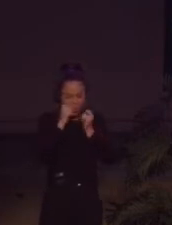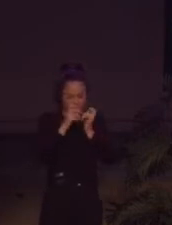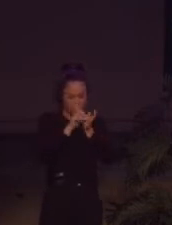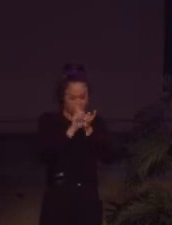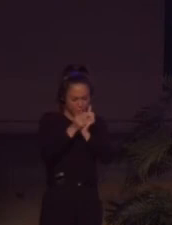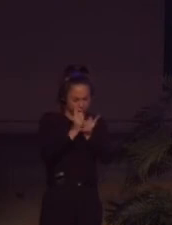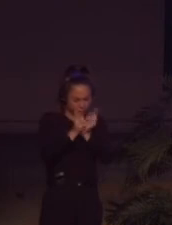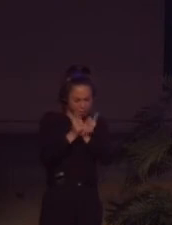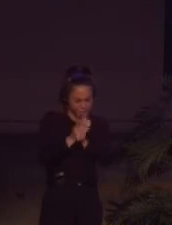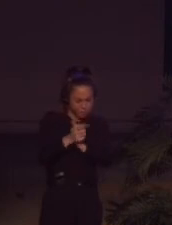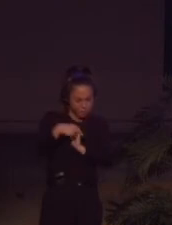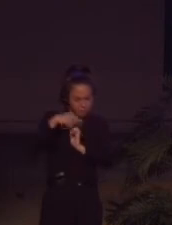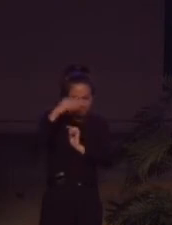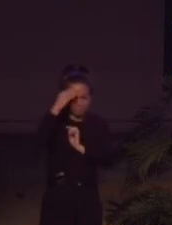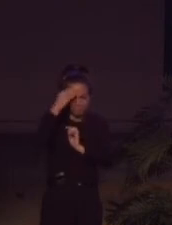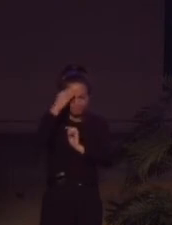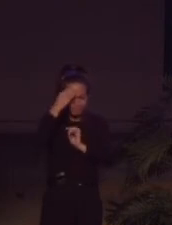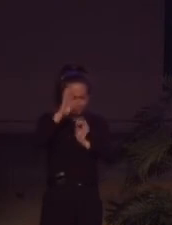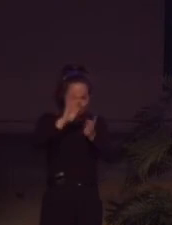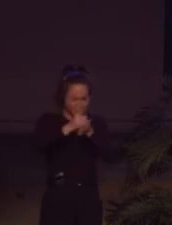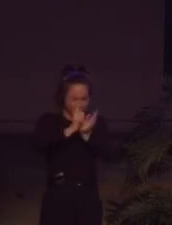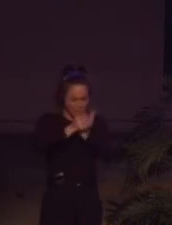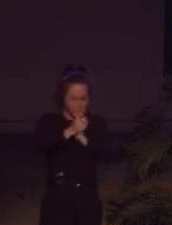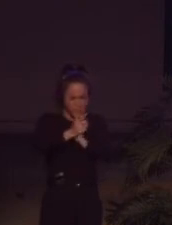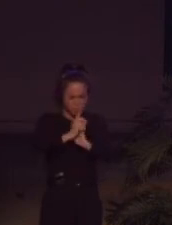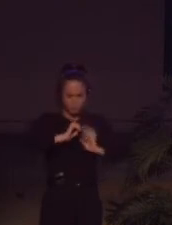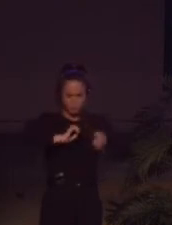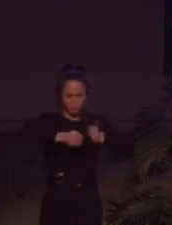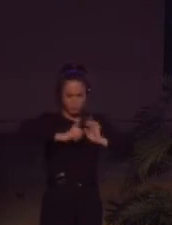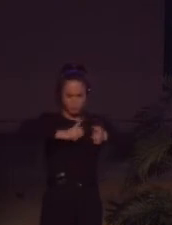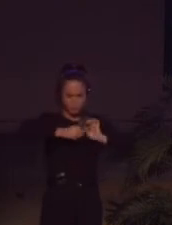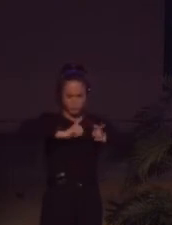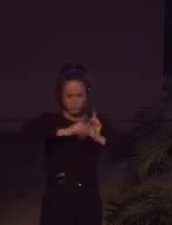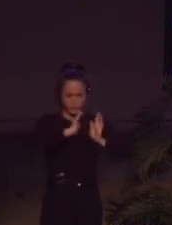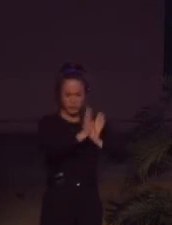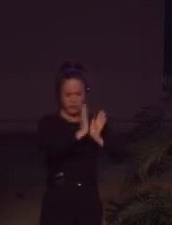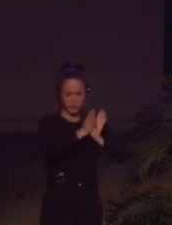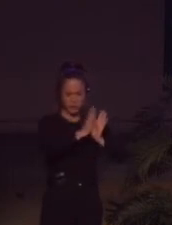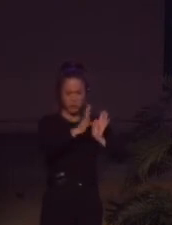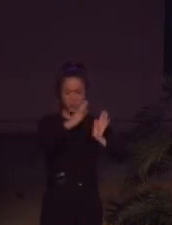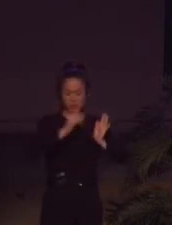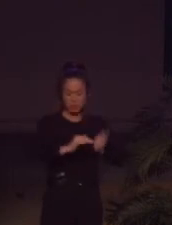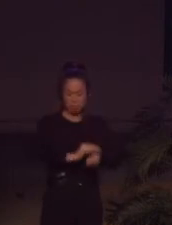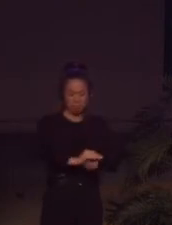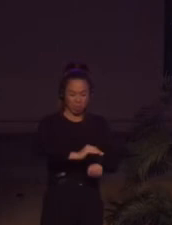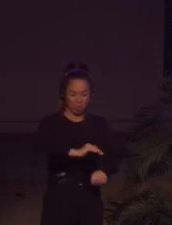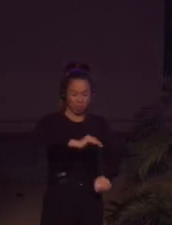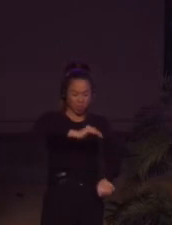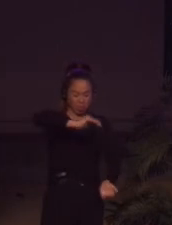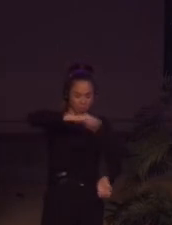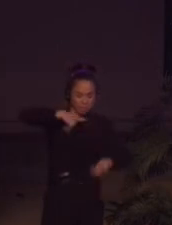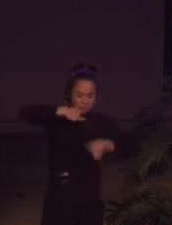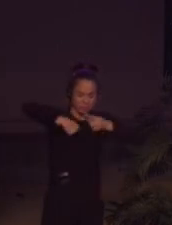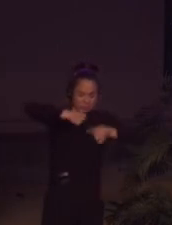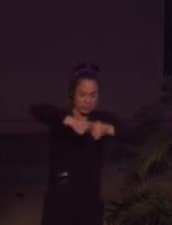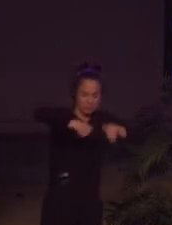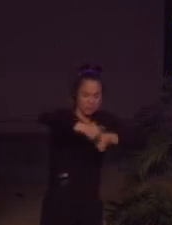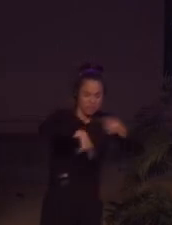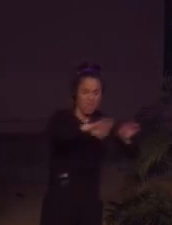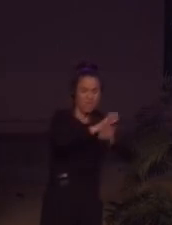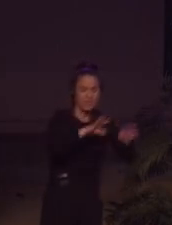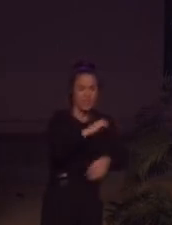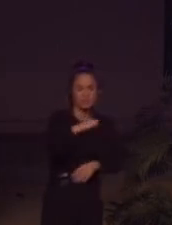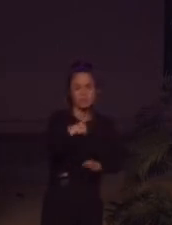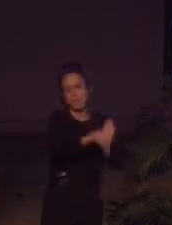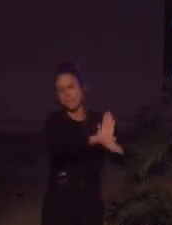sus capacidades intelectuales, ¿no? Porque está condicionado durante toda su existencia esa especie, y le quitas la autonomía,